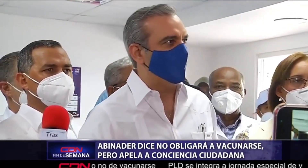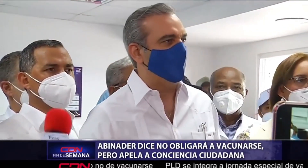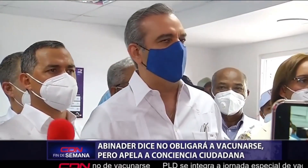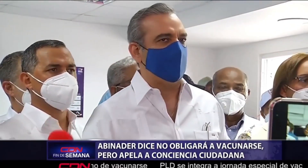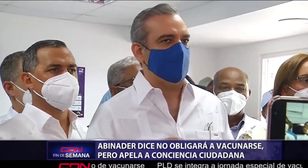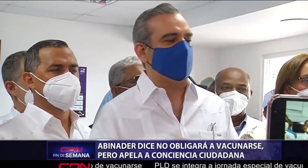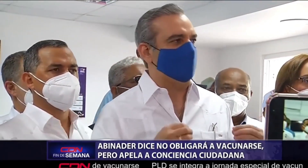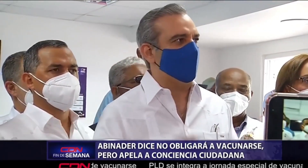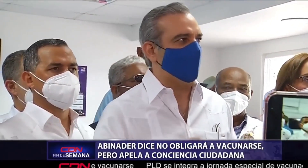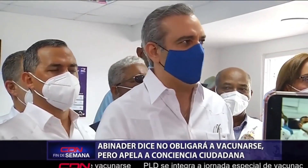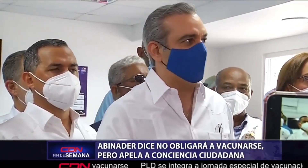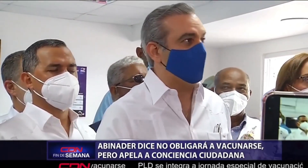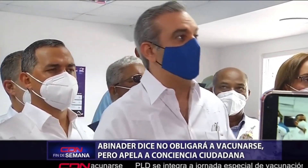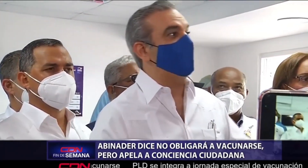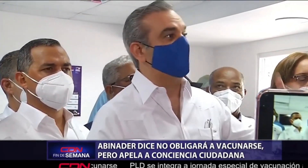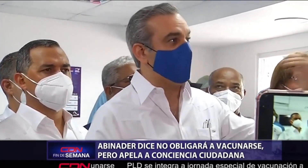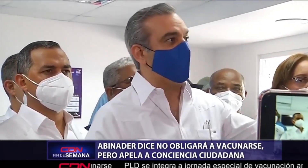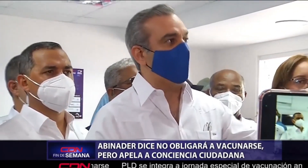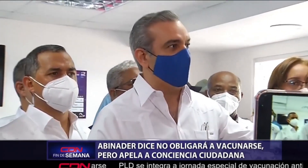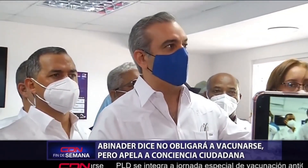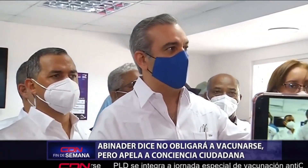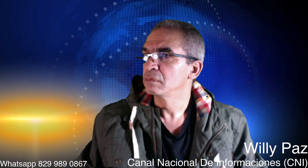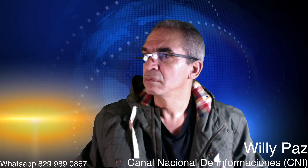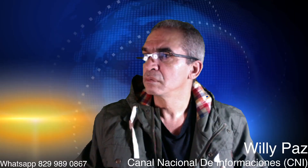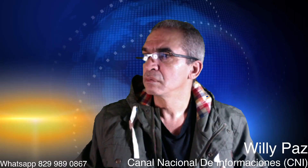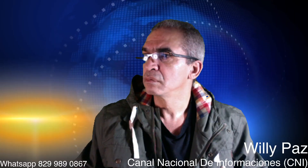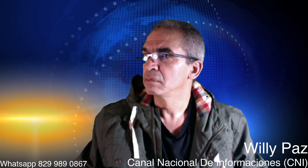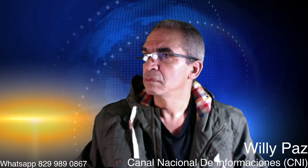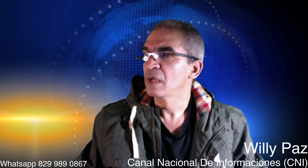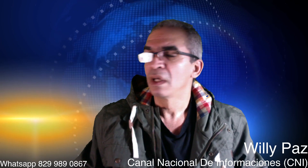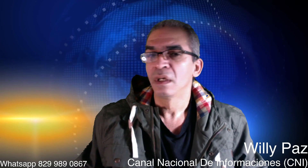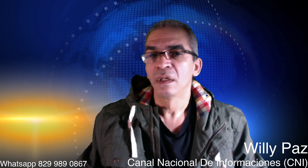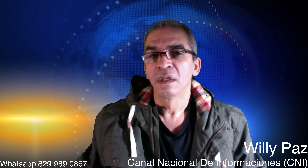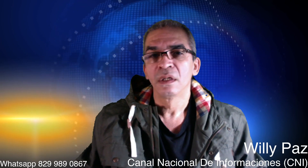posible para que se vacunen todos. Y están acudiendo.